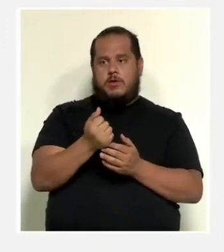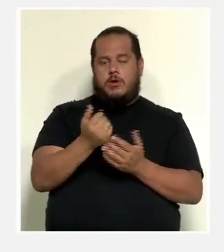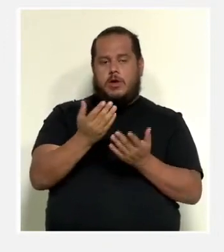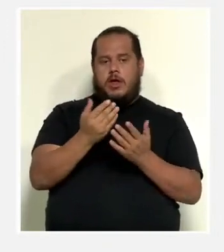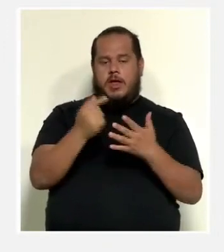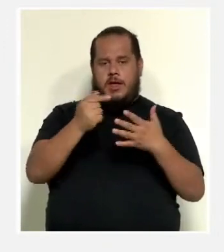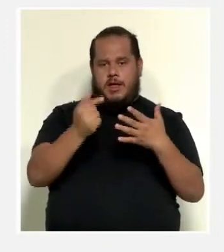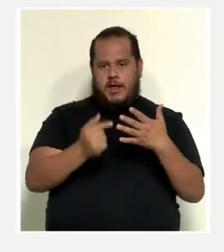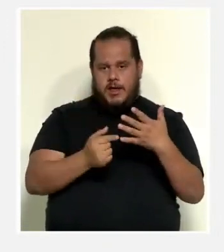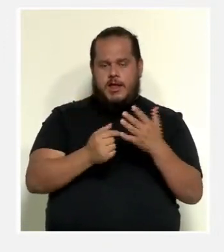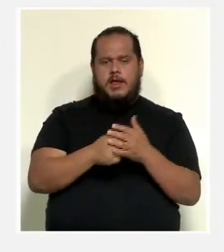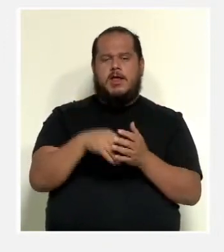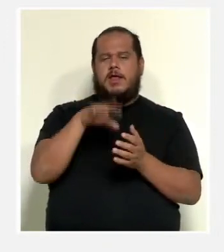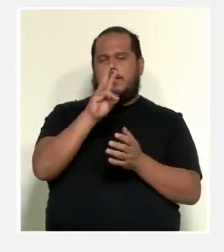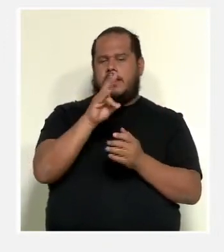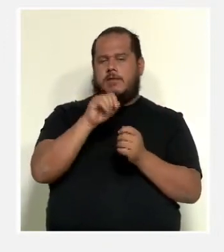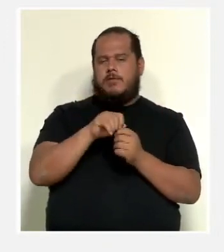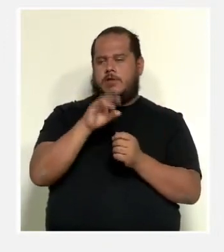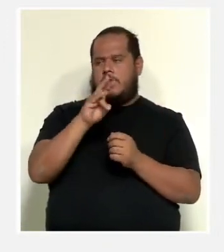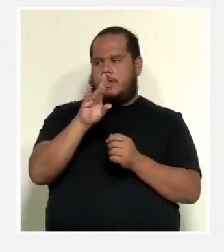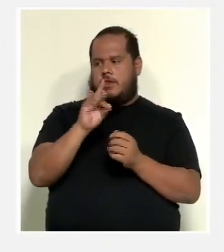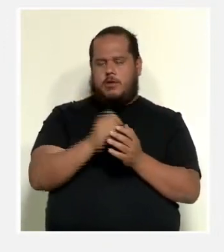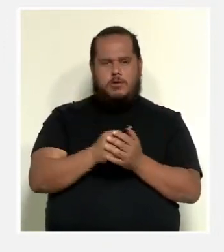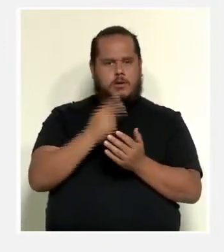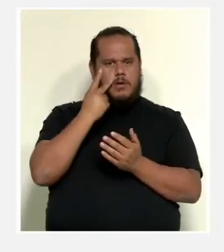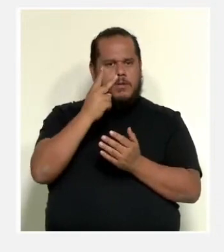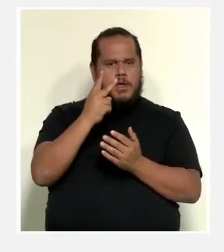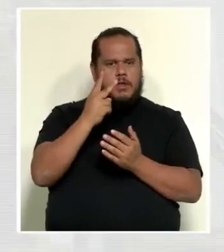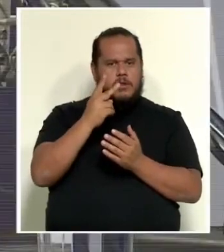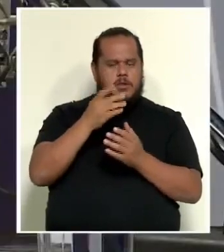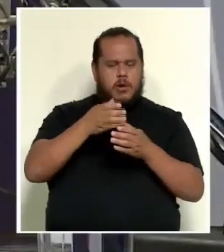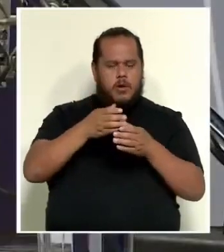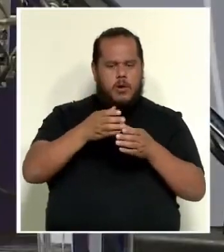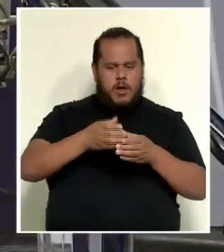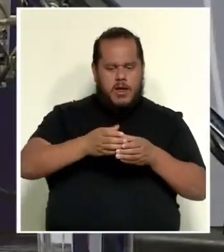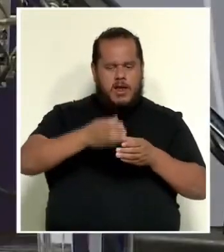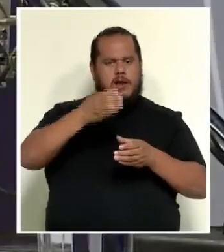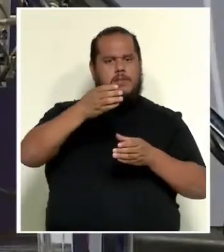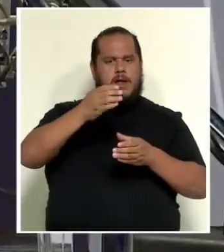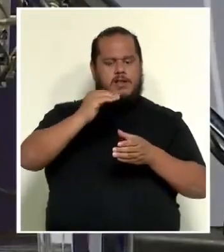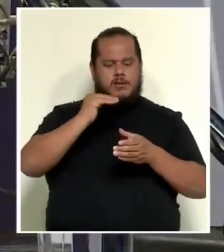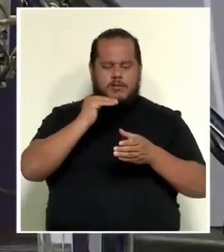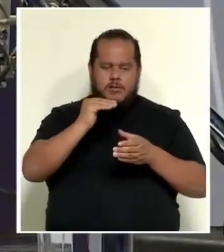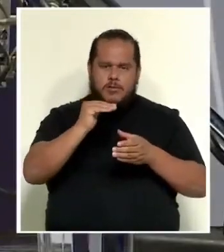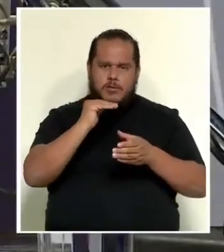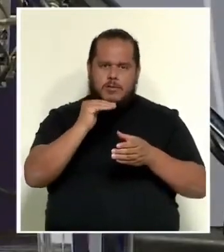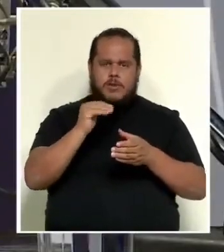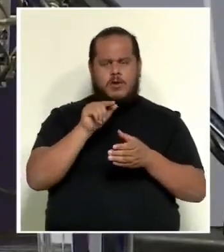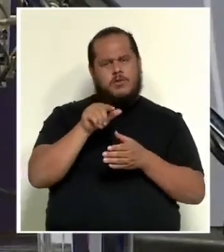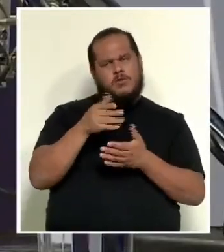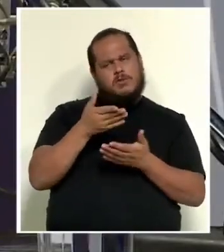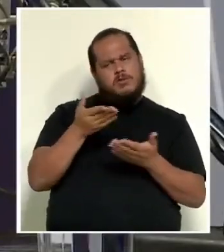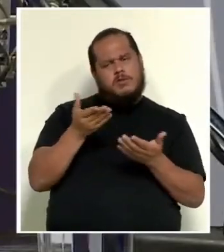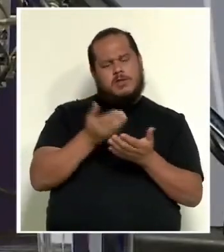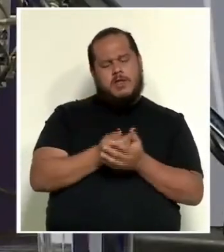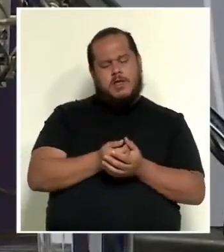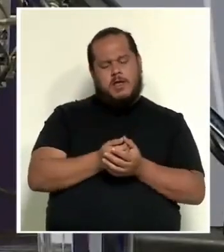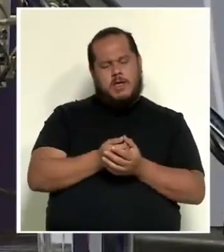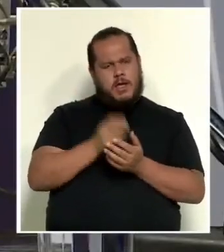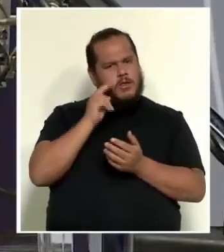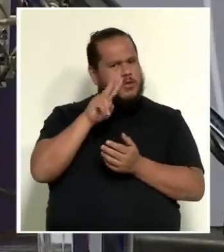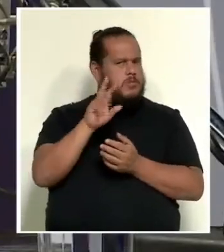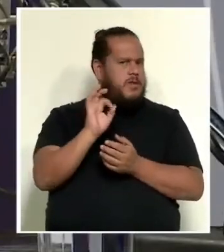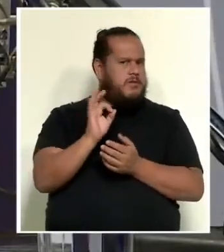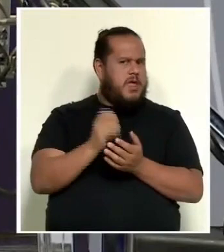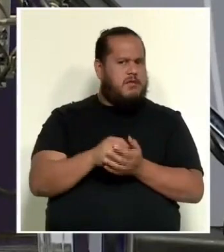que renqueamos, 7.78. Entonces, viendo el vaso medio lleno, ¿usted nos ve